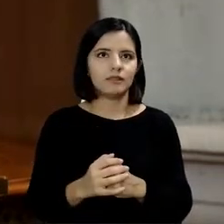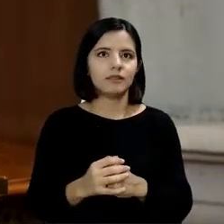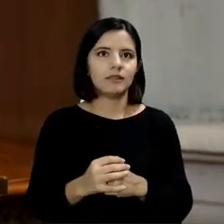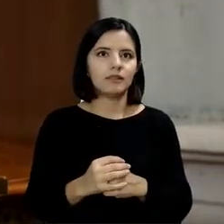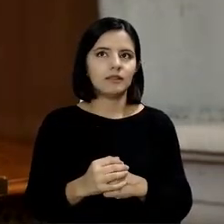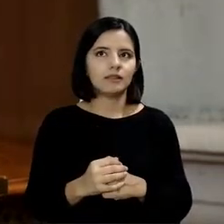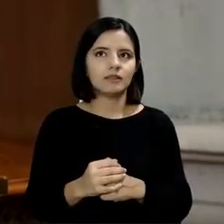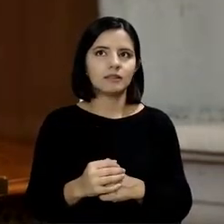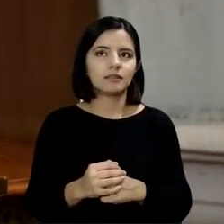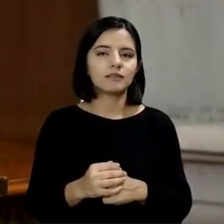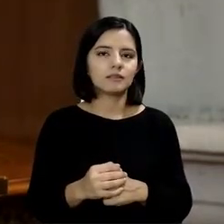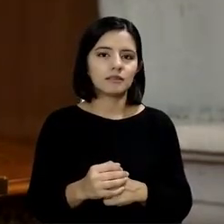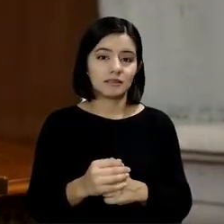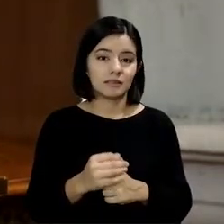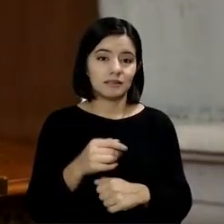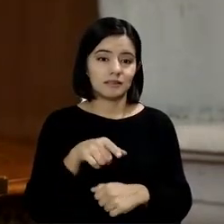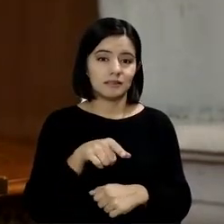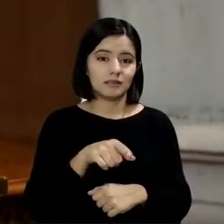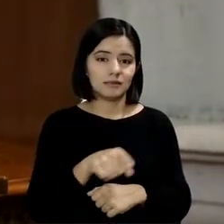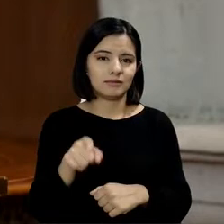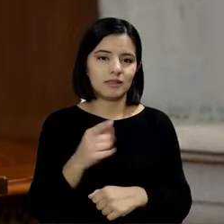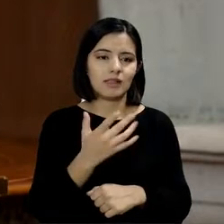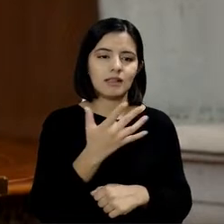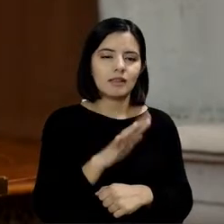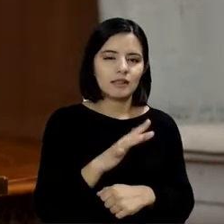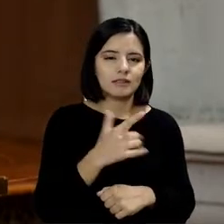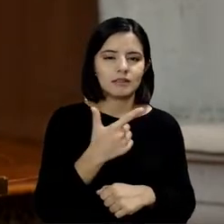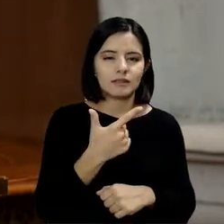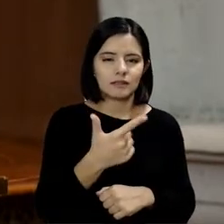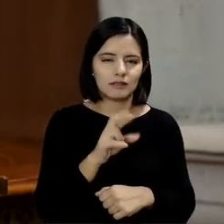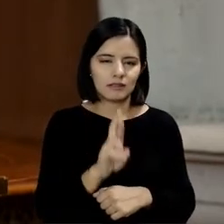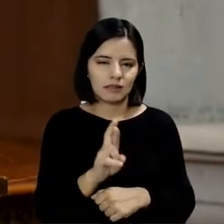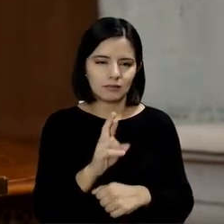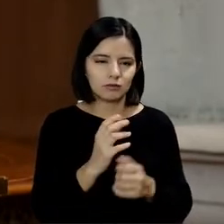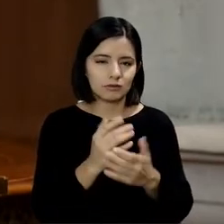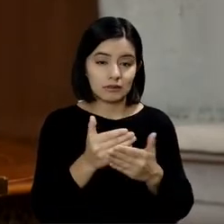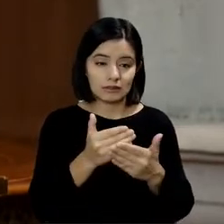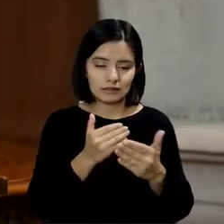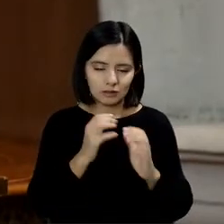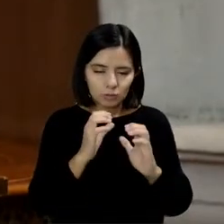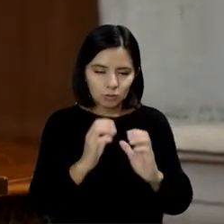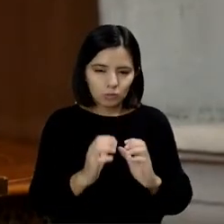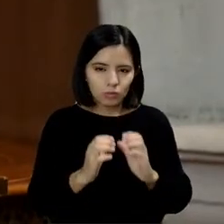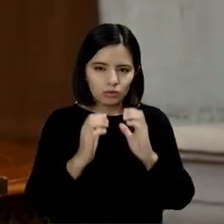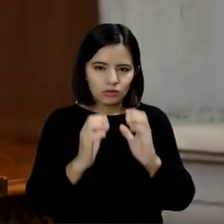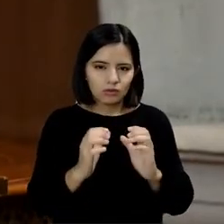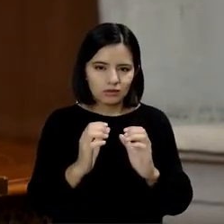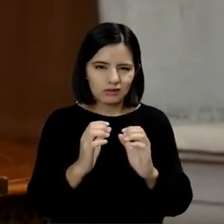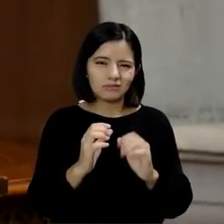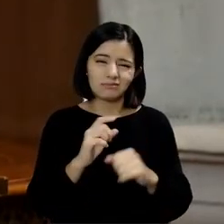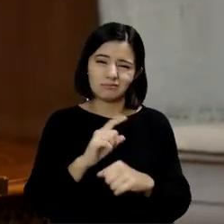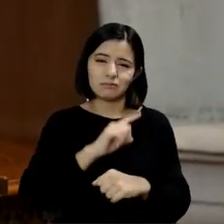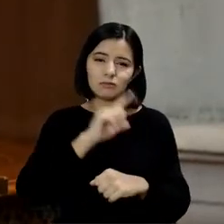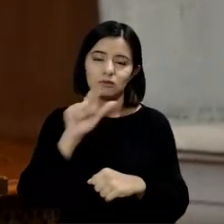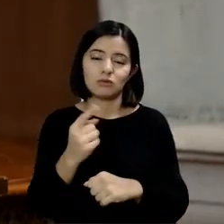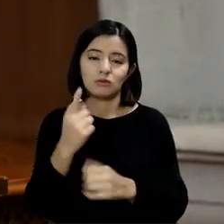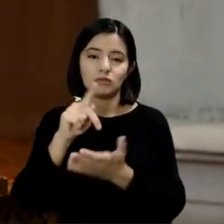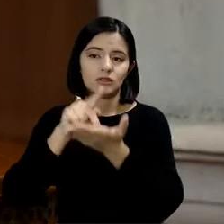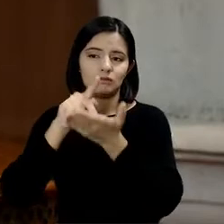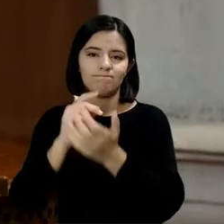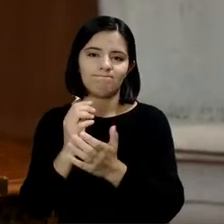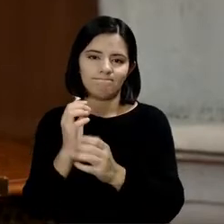prevención equivalen a 1 kilogramo de curación, Lao Tse. La Organización Mundial de la